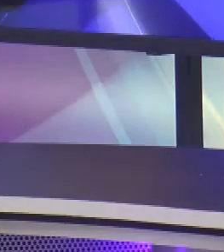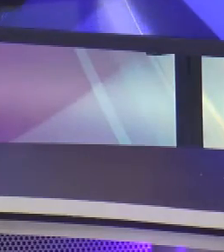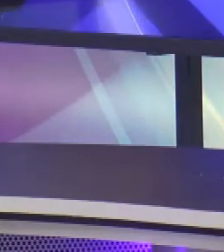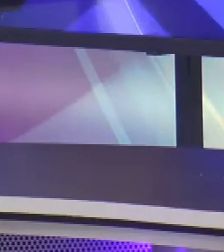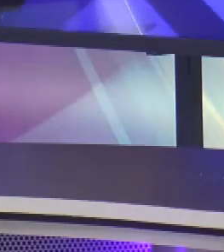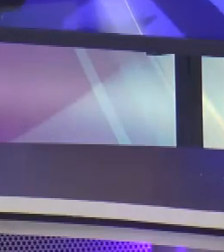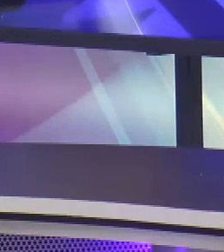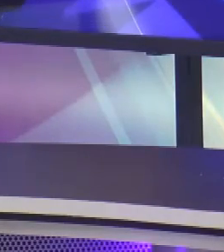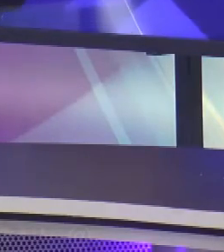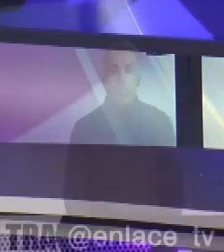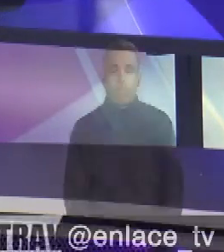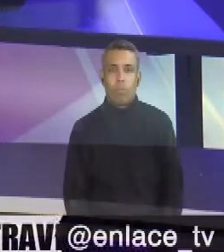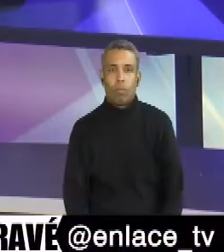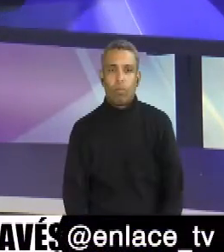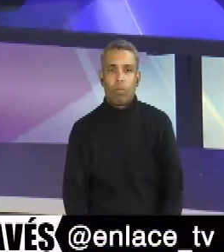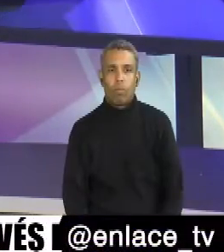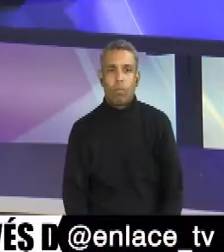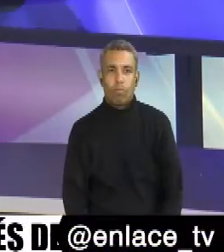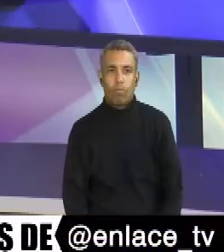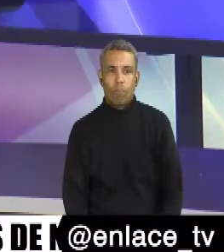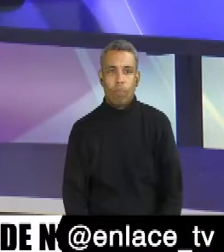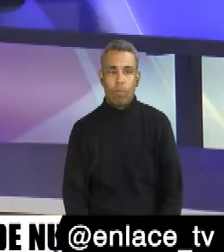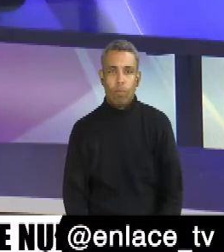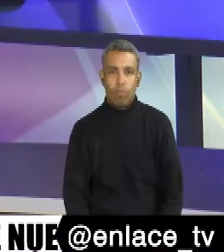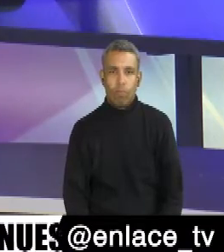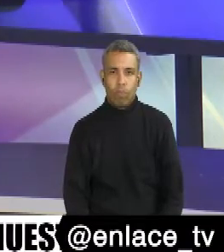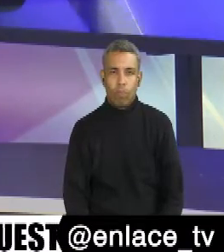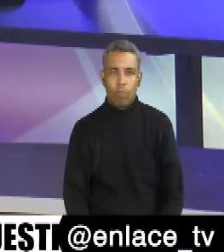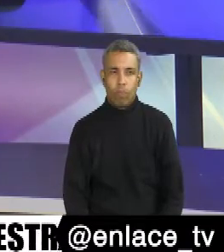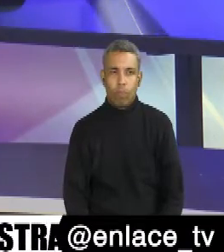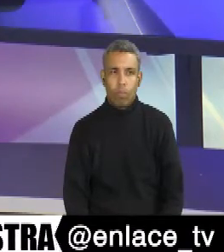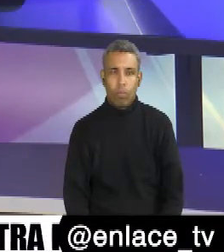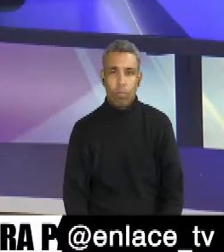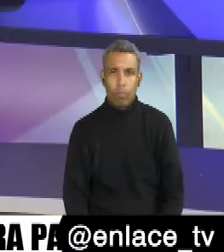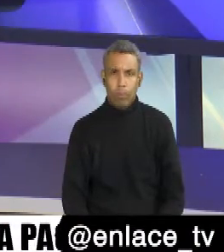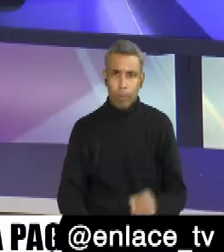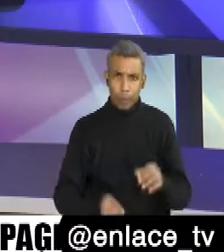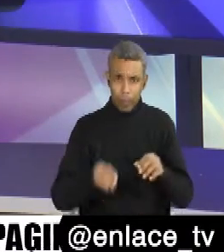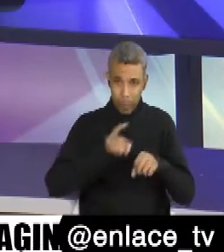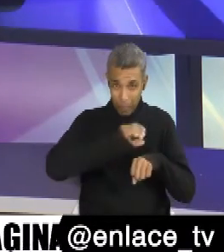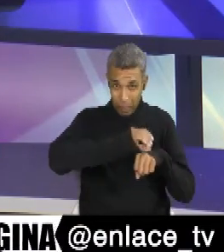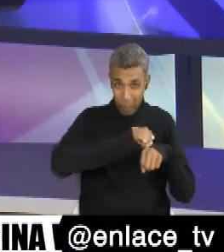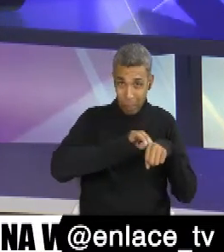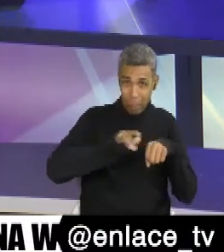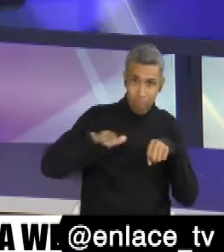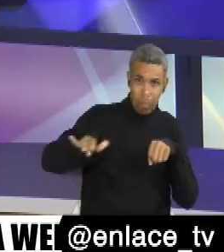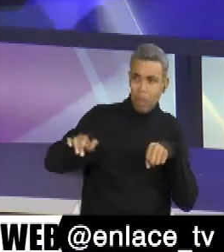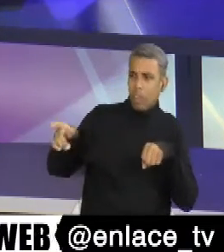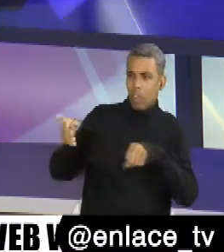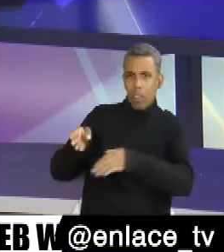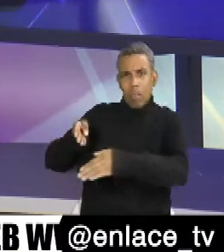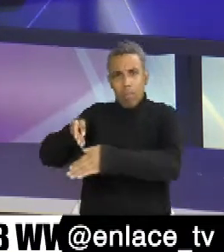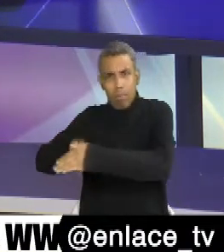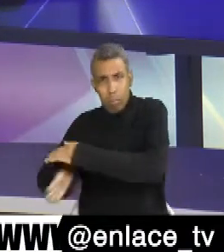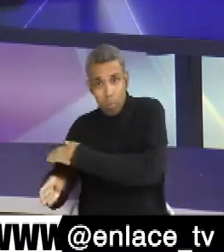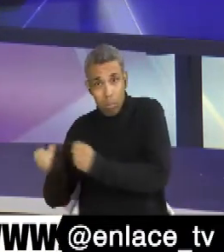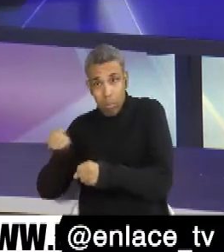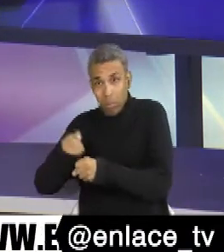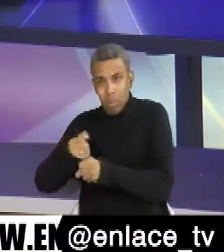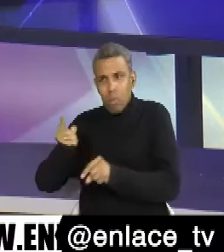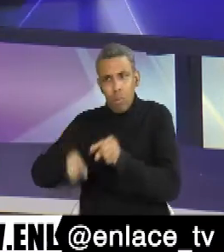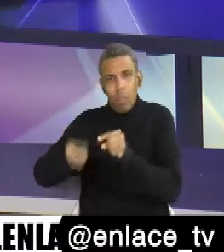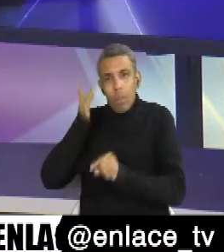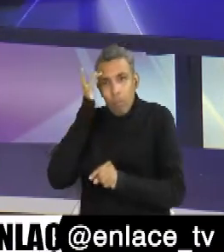Iniciamos con el desarrollo de nuestra información. Las entradas a la sede principal de Cor Magdalena en la ciudad están bloqueadas por trabajadores al servicio de